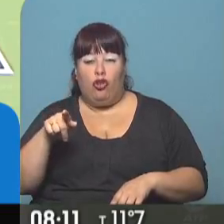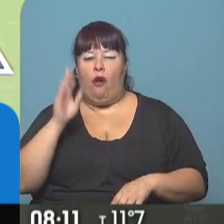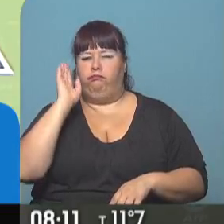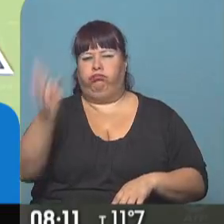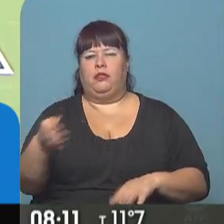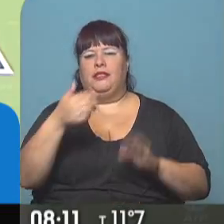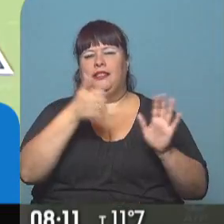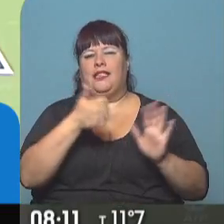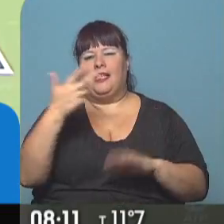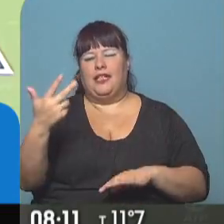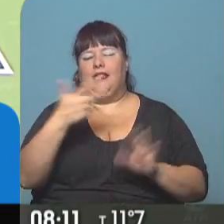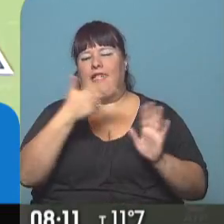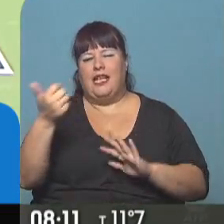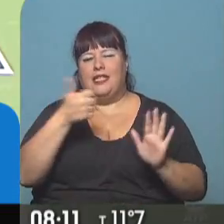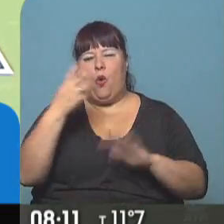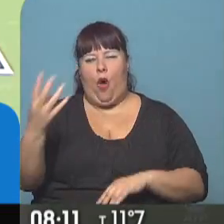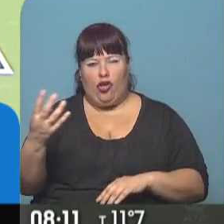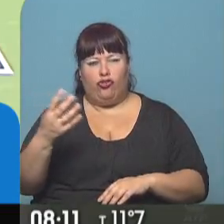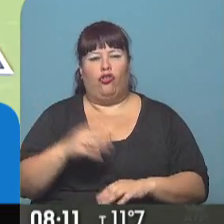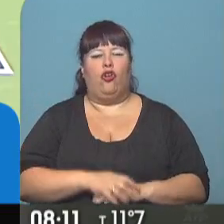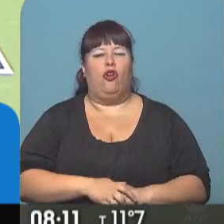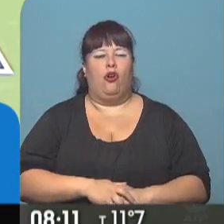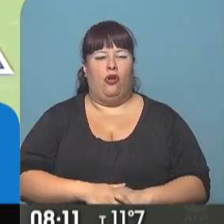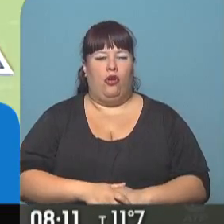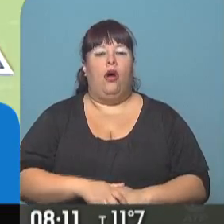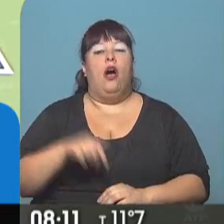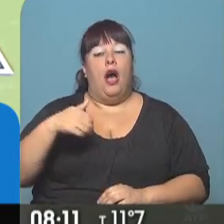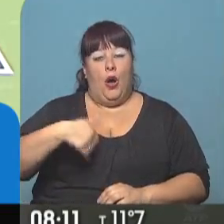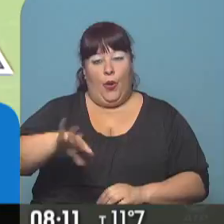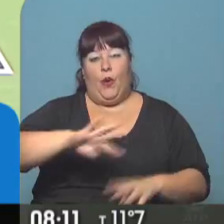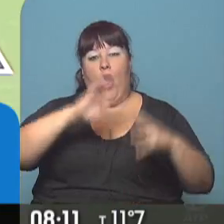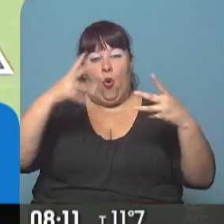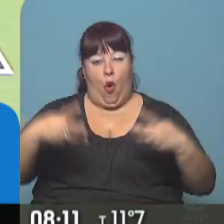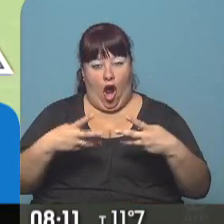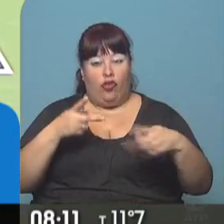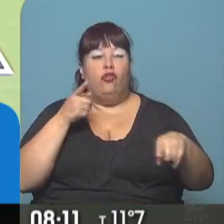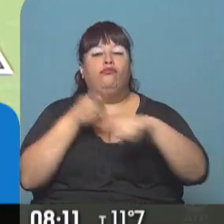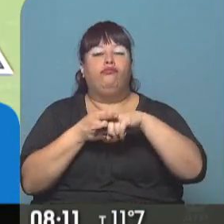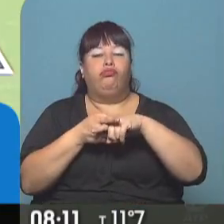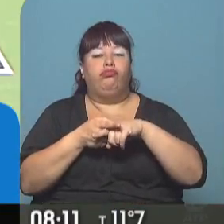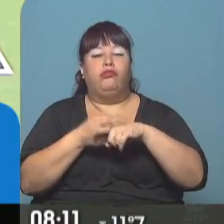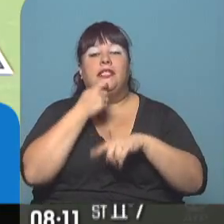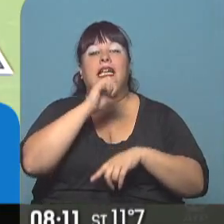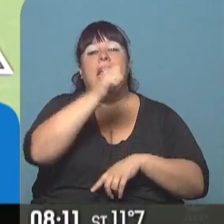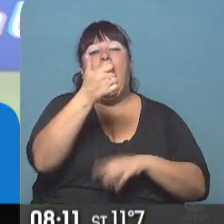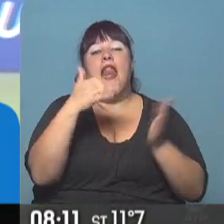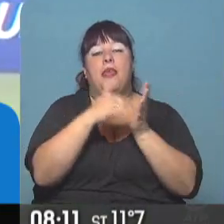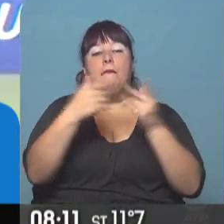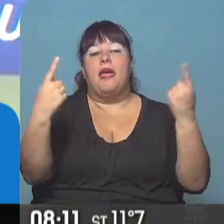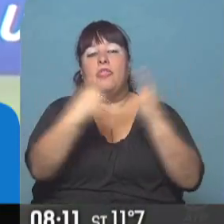derrotó 3-6, 7-6, 6-4. Ahora va a jugar en cuartos de final ante el ganador del duelo